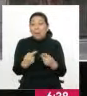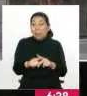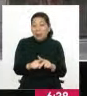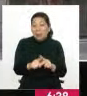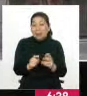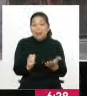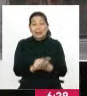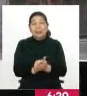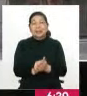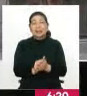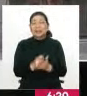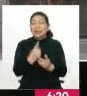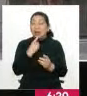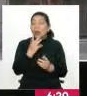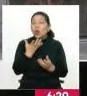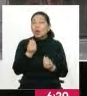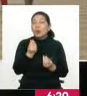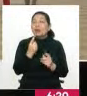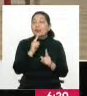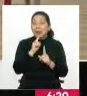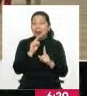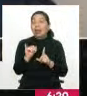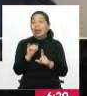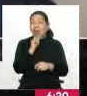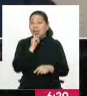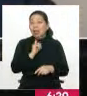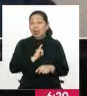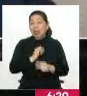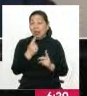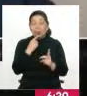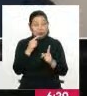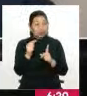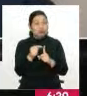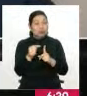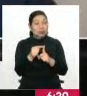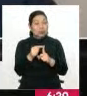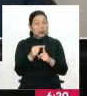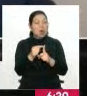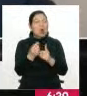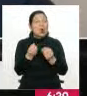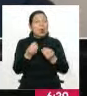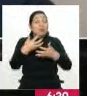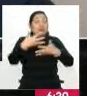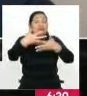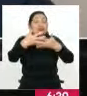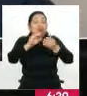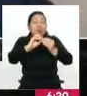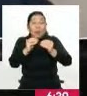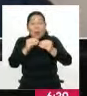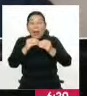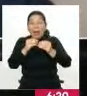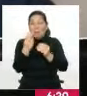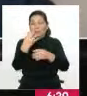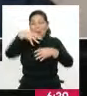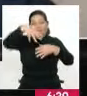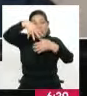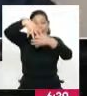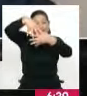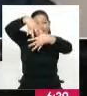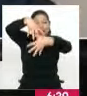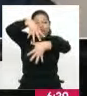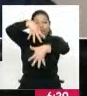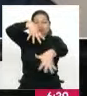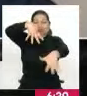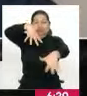de variantes ya identificadas. Lo que hay que entender es que simplemente son sublinajes de variantes ancestrales tipo Omicron que